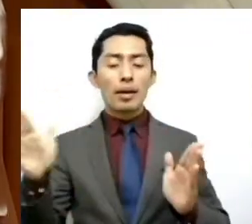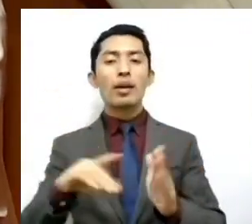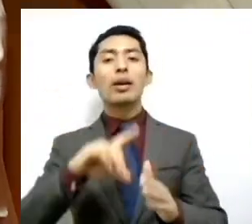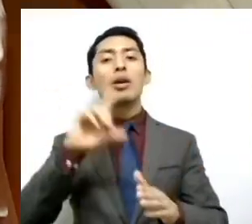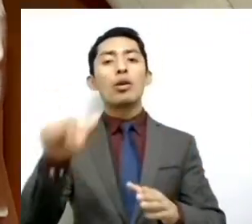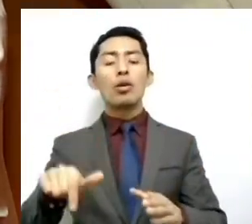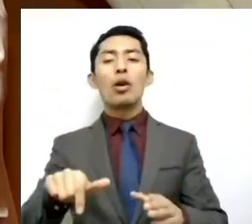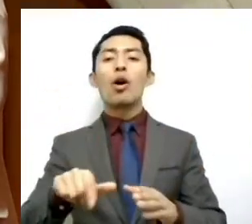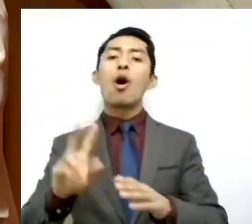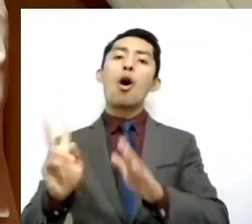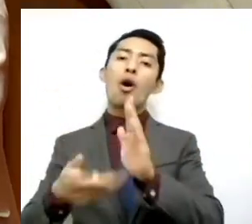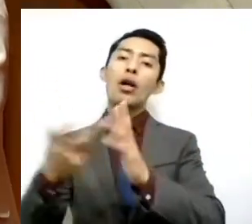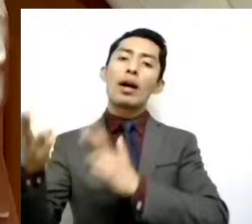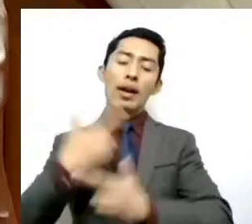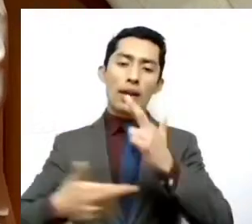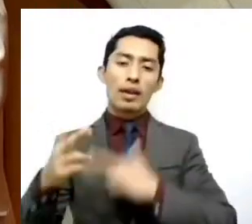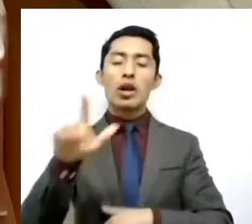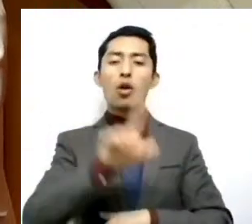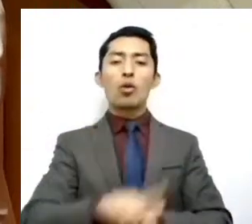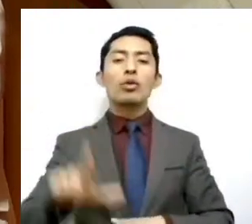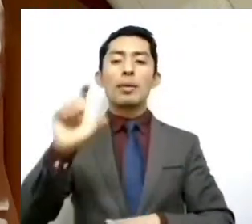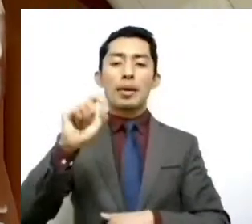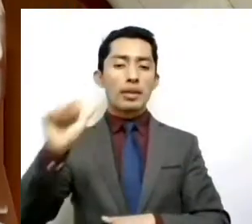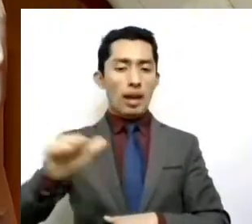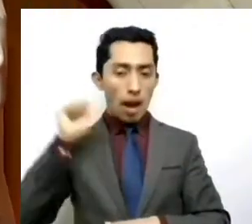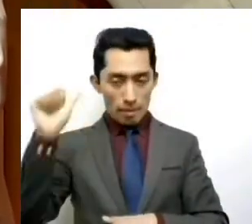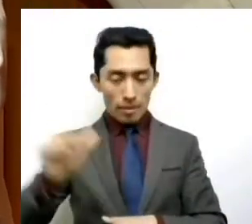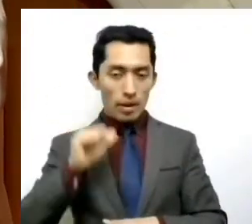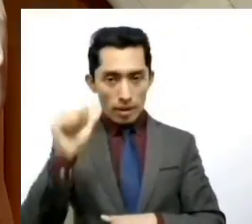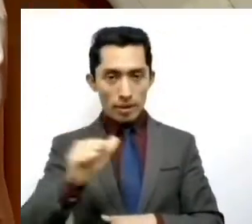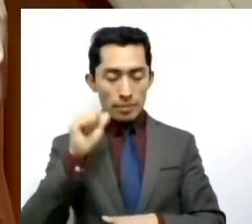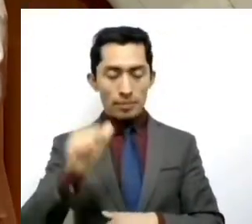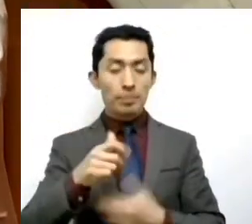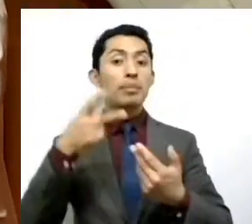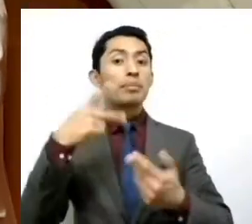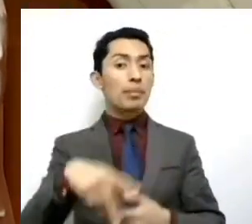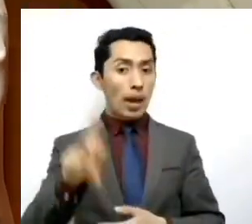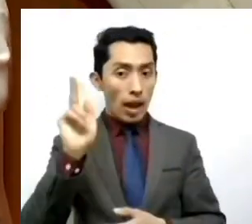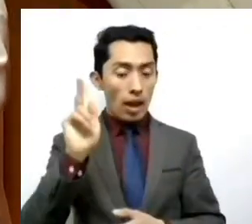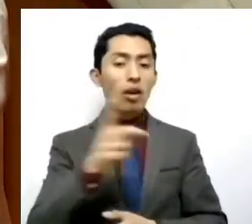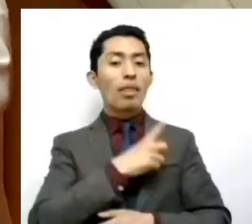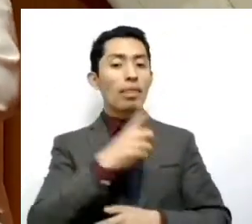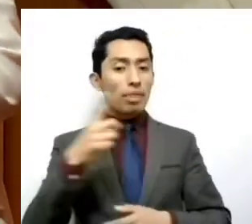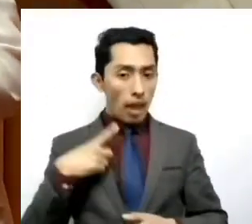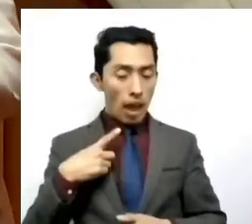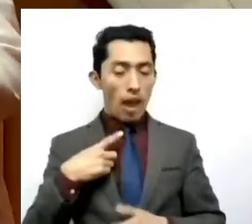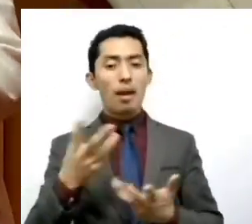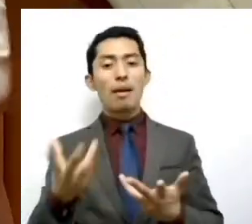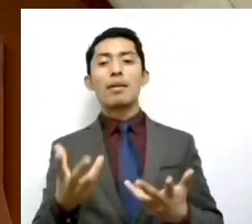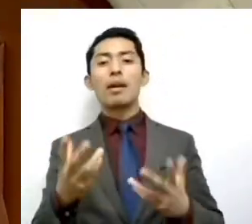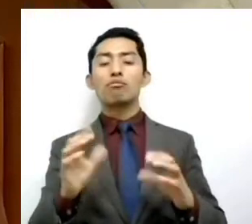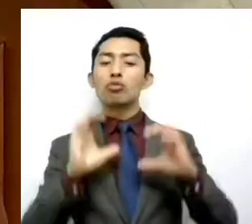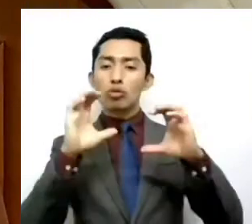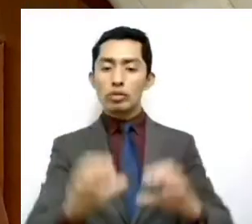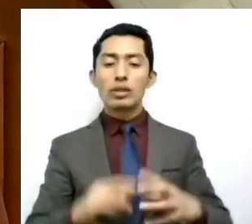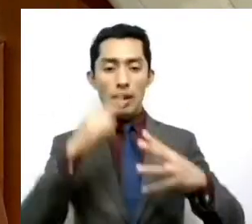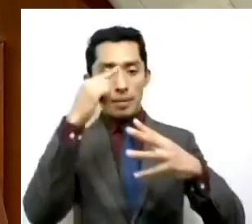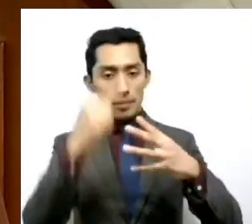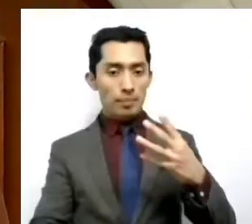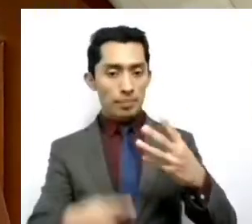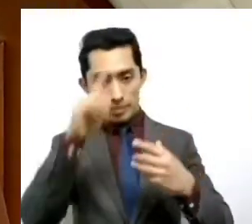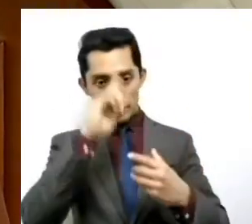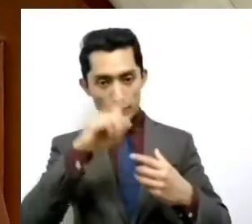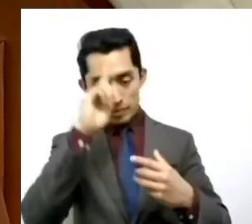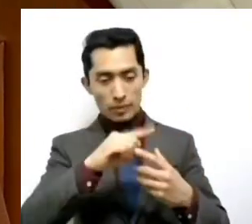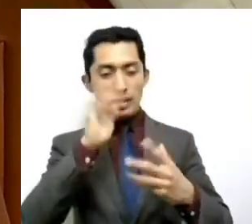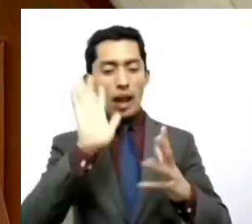las labores el lunes 20 de abril, siempre y cuando se cuente con todas las condiciones